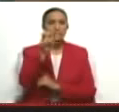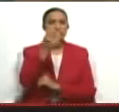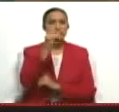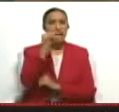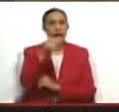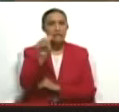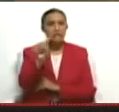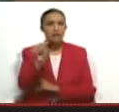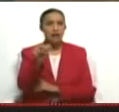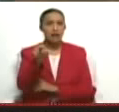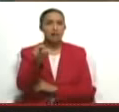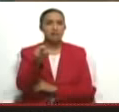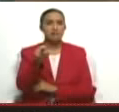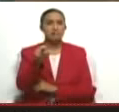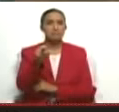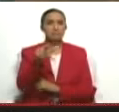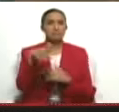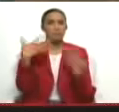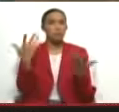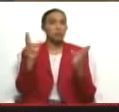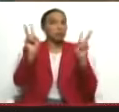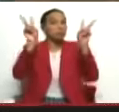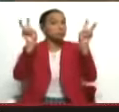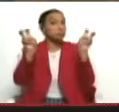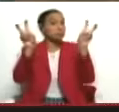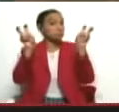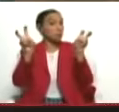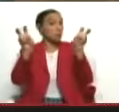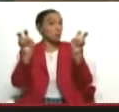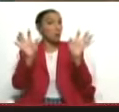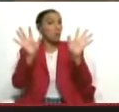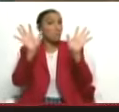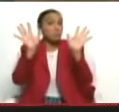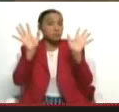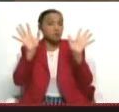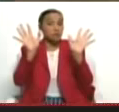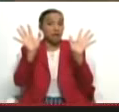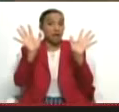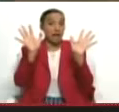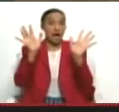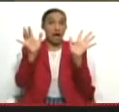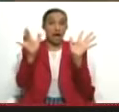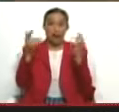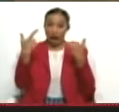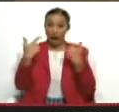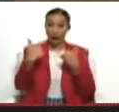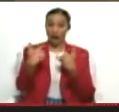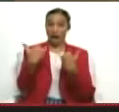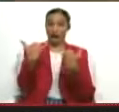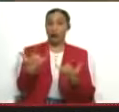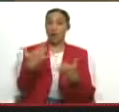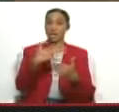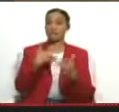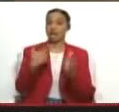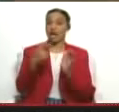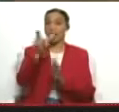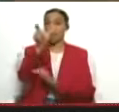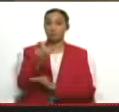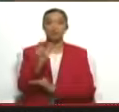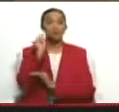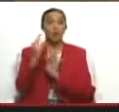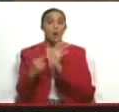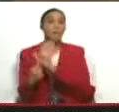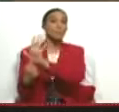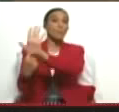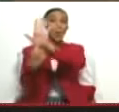sedes entre comillas fantasmagóricas que ahora le quieren dar esa fachada casi que global y mundial